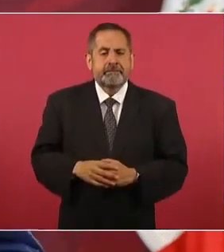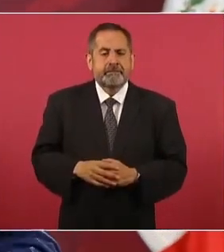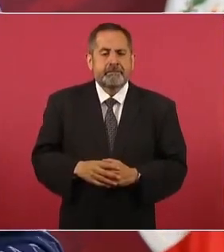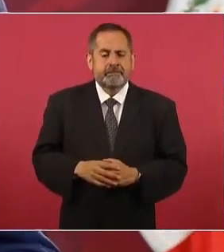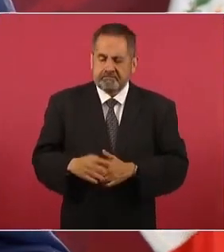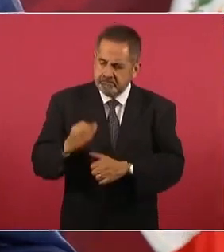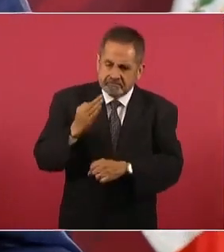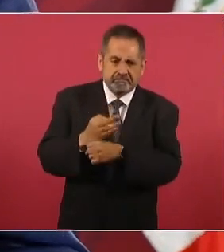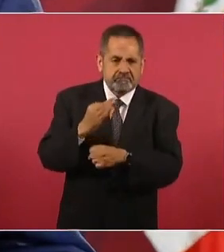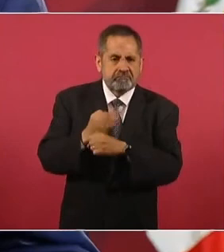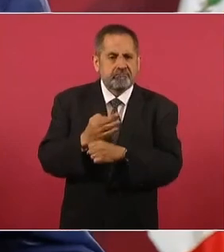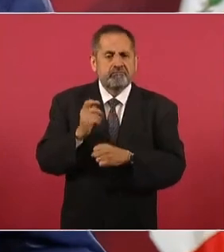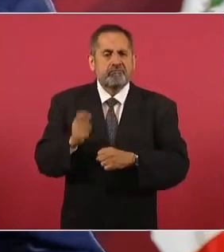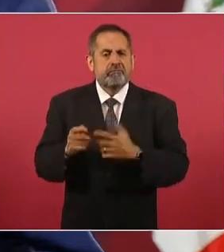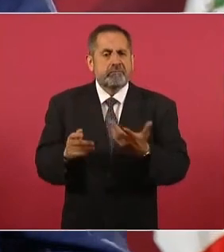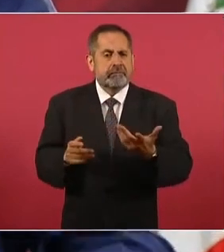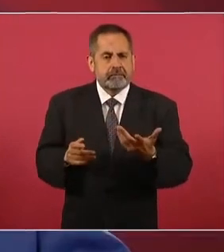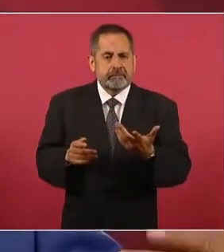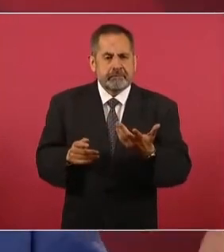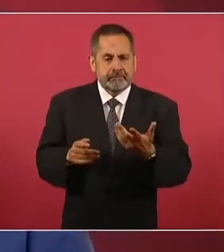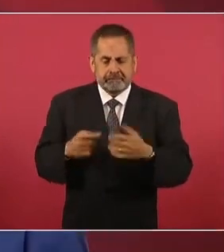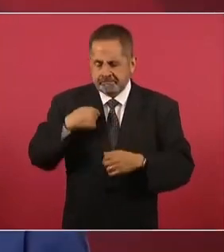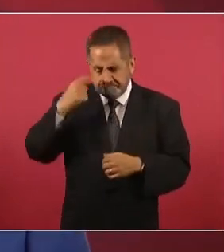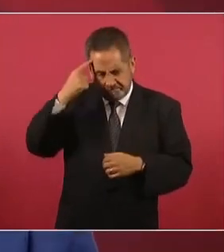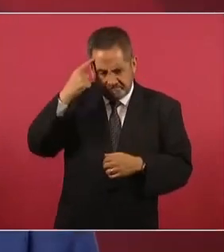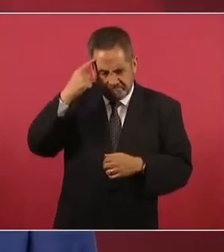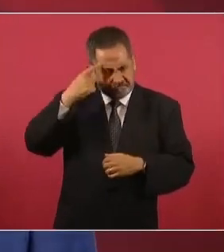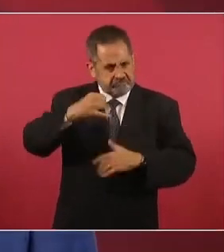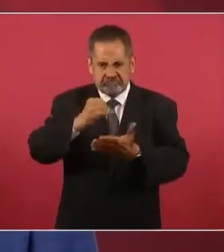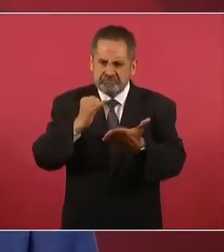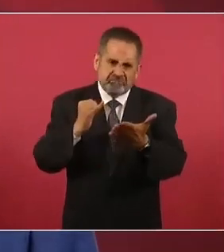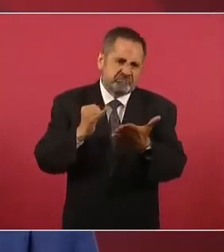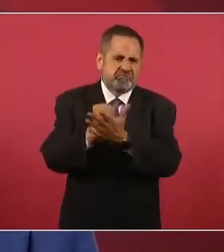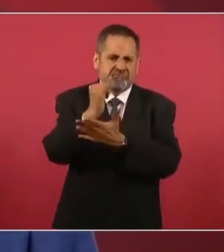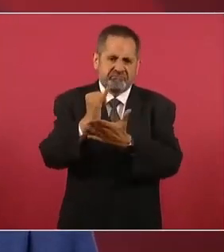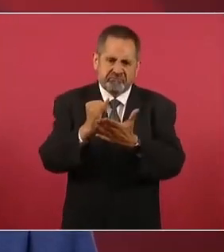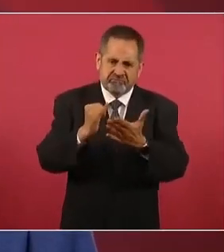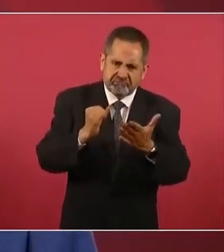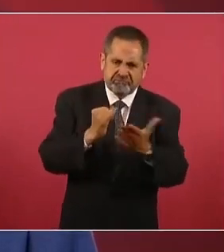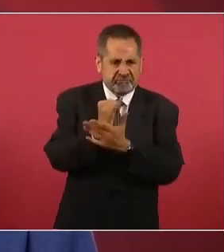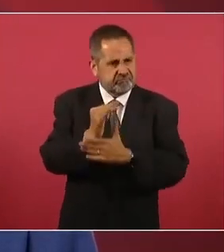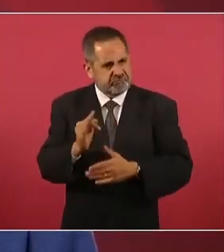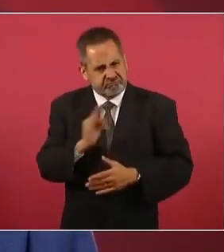Son momentos de tomar decisiones.